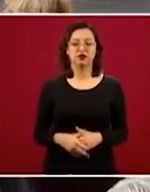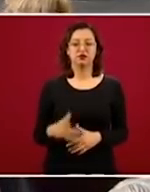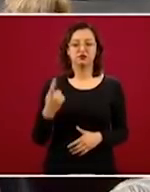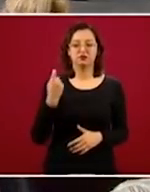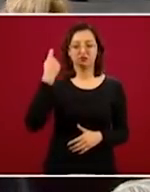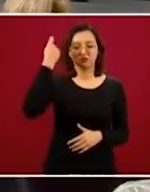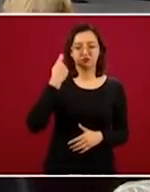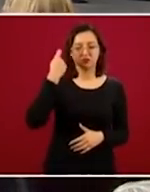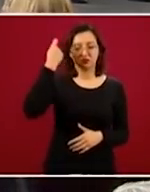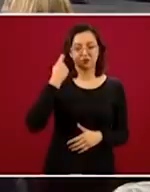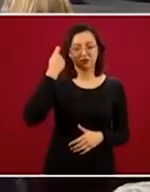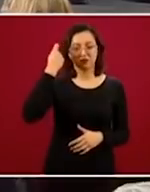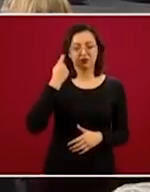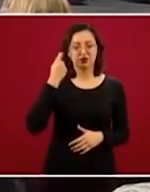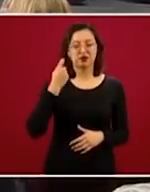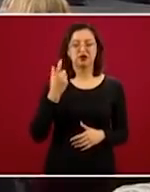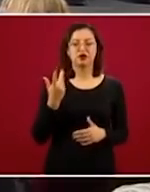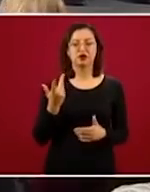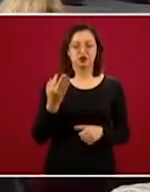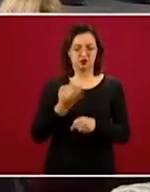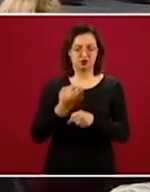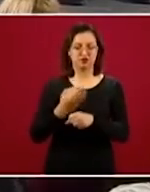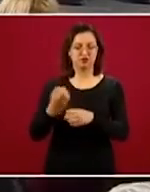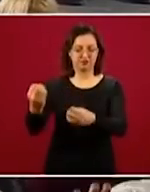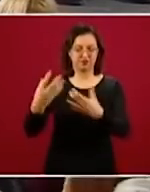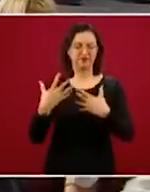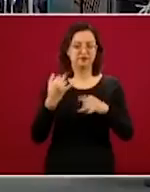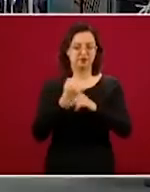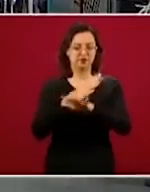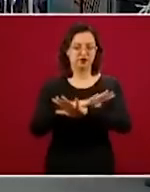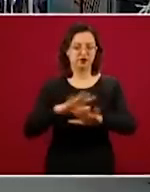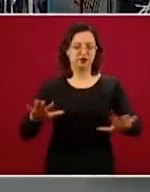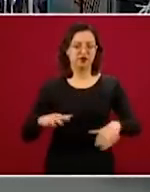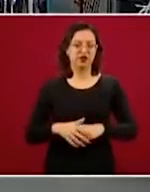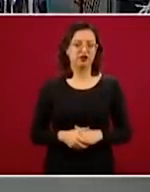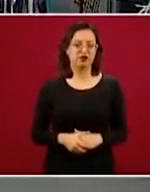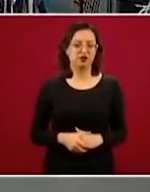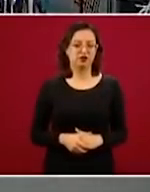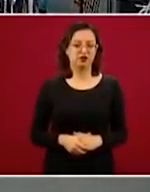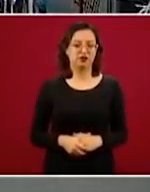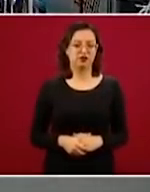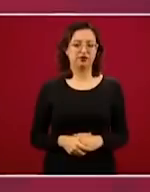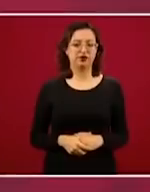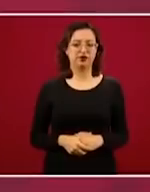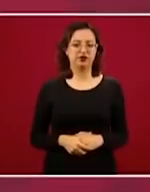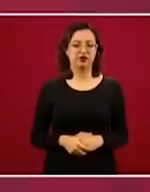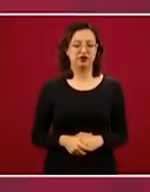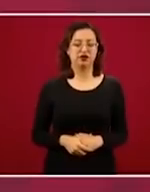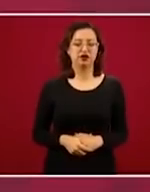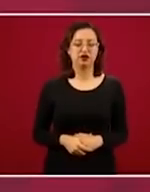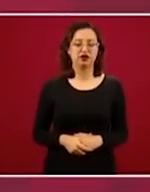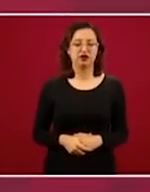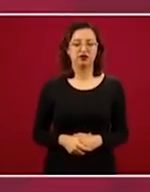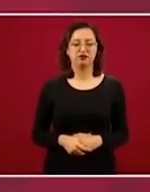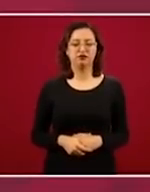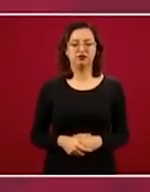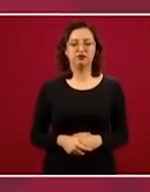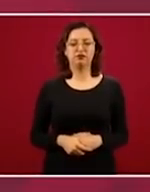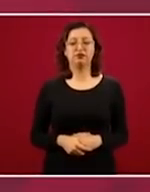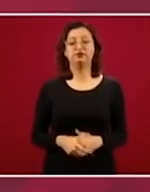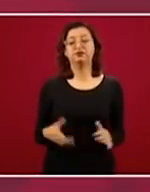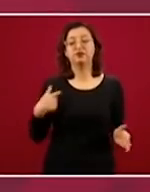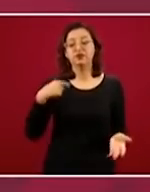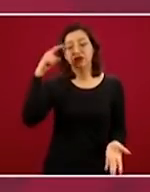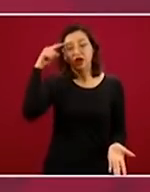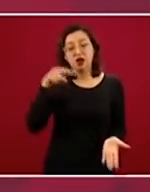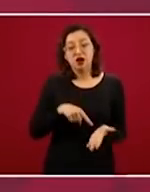no tienes x a ver o sea esto es creo